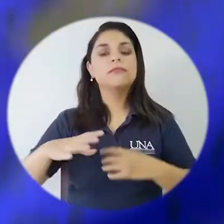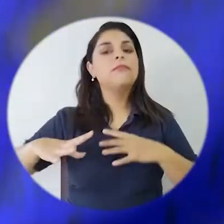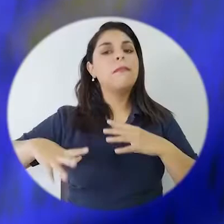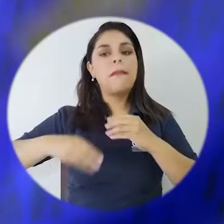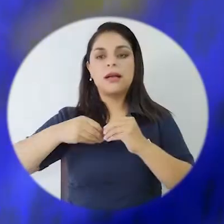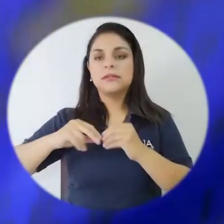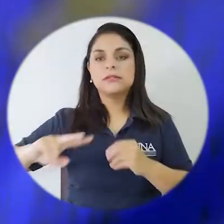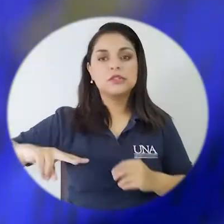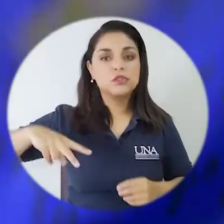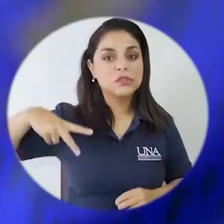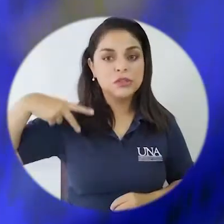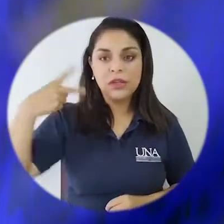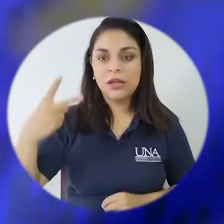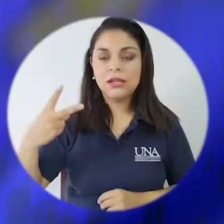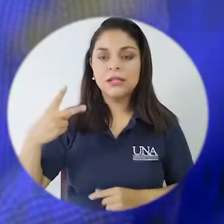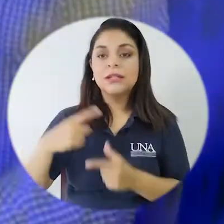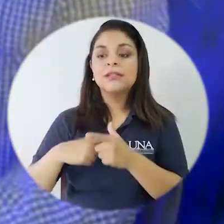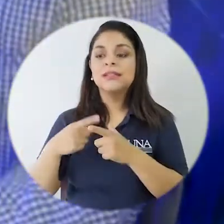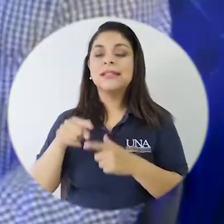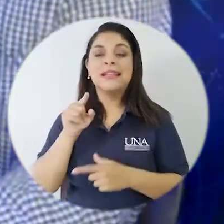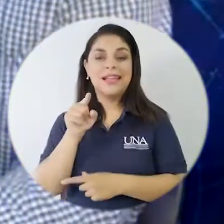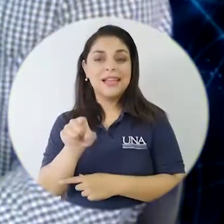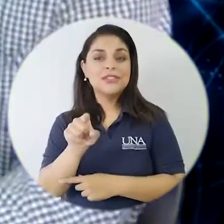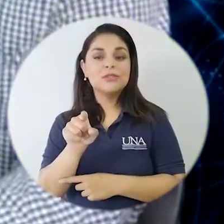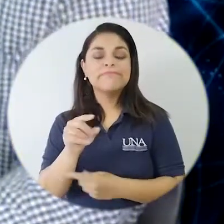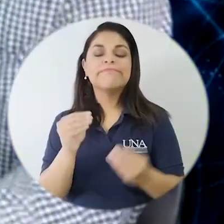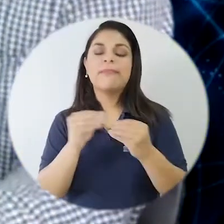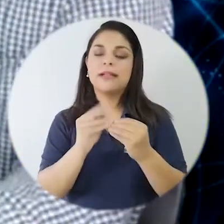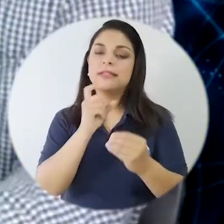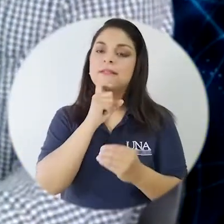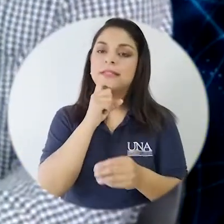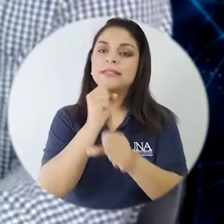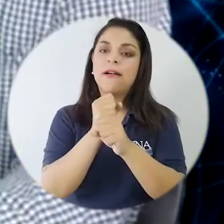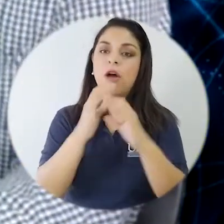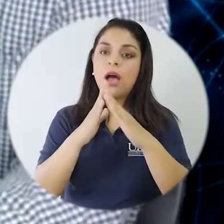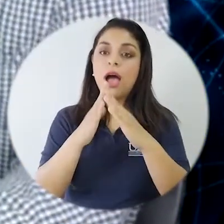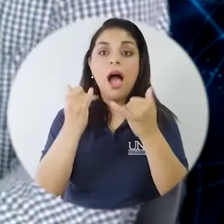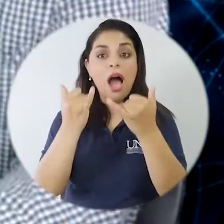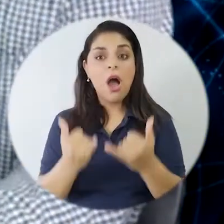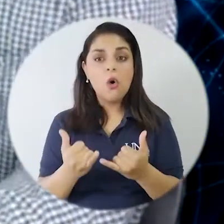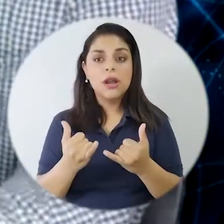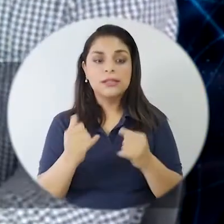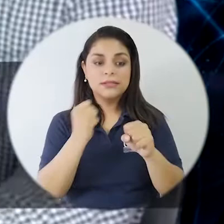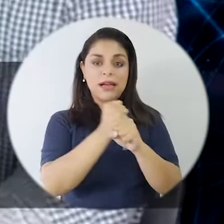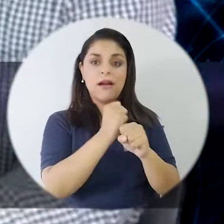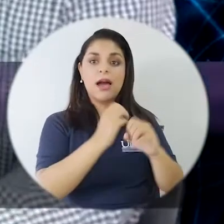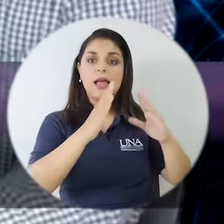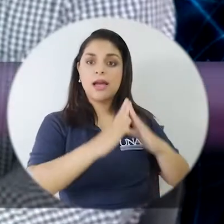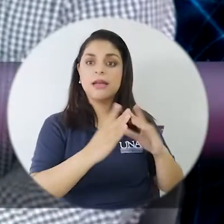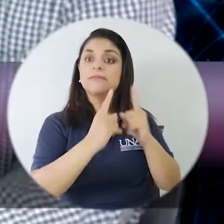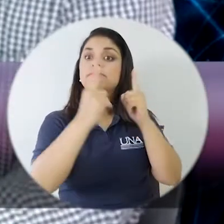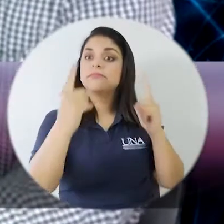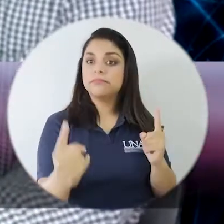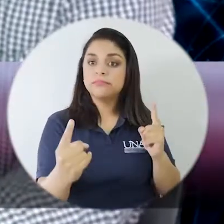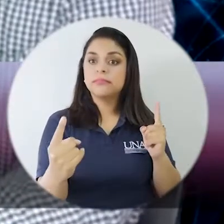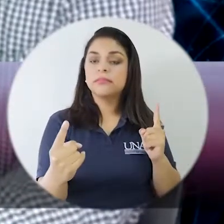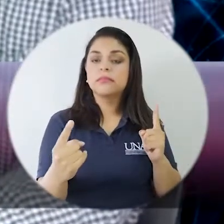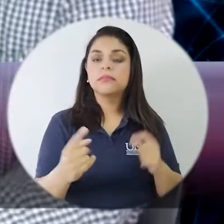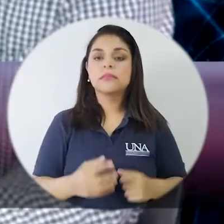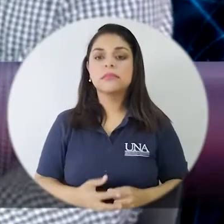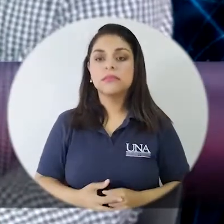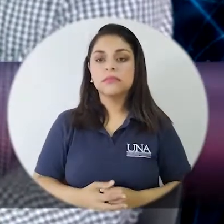son los que siempre de alguna manera tuvieron recelo sobre el teletrabajo. Ahora que tocó irse a trabajar a la distancia,